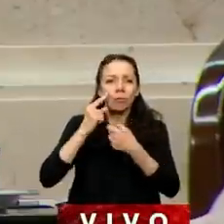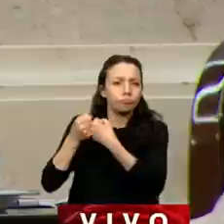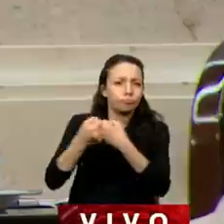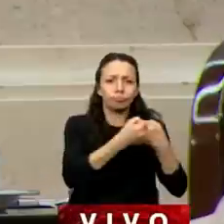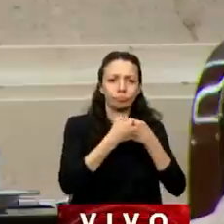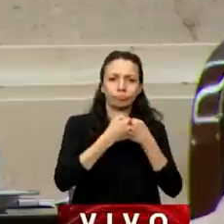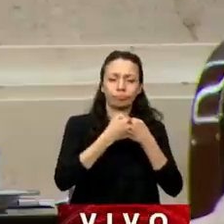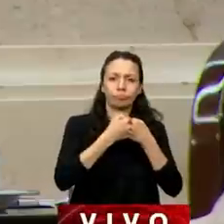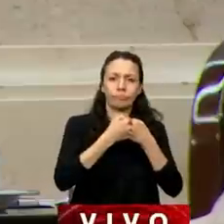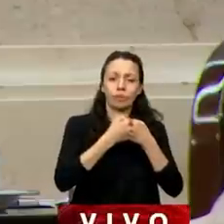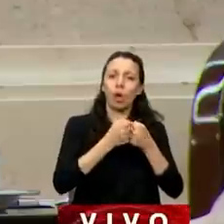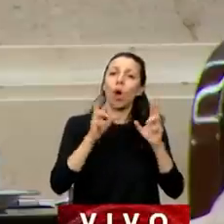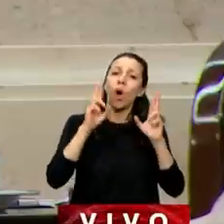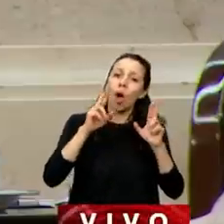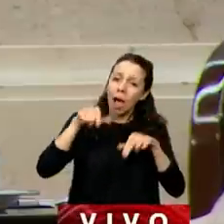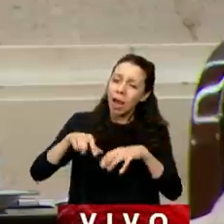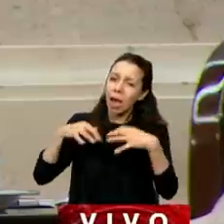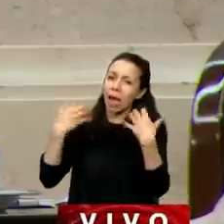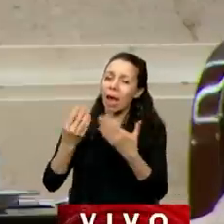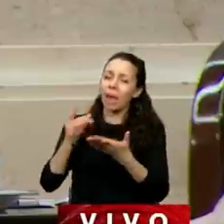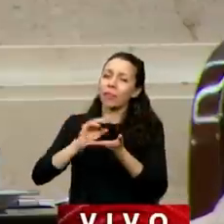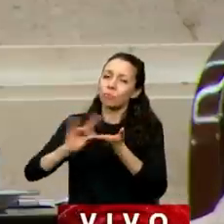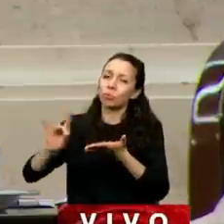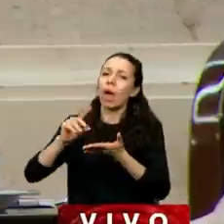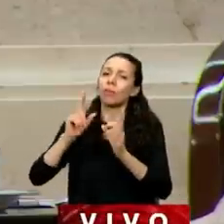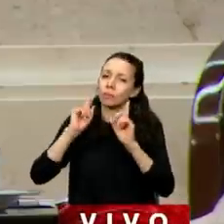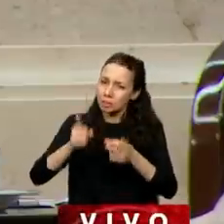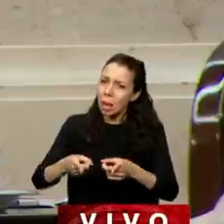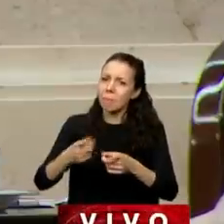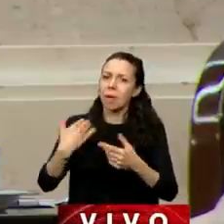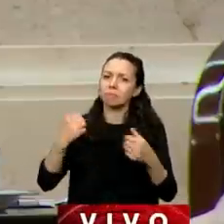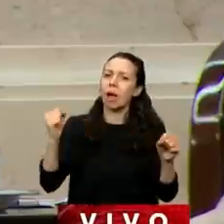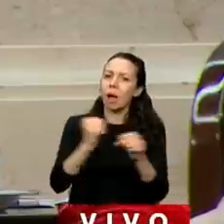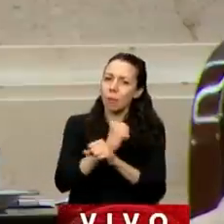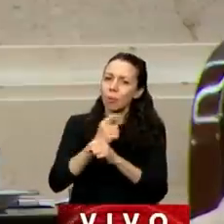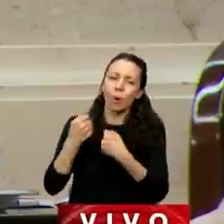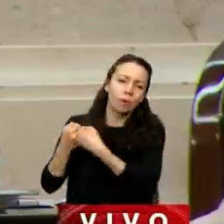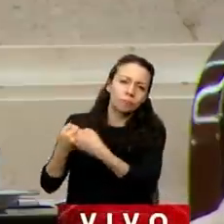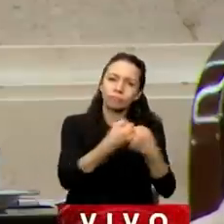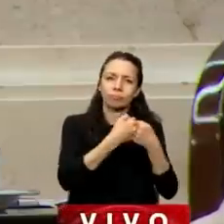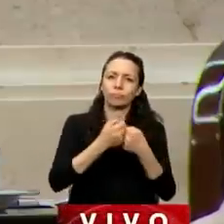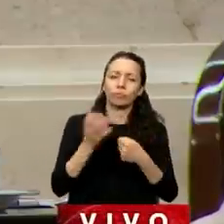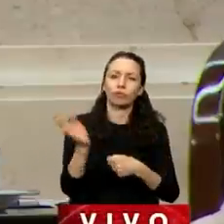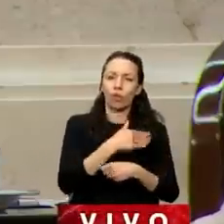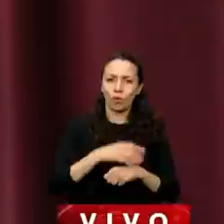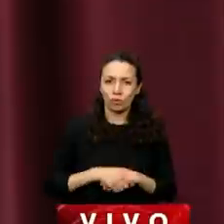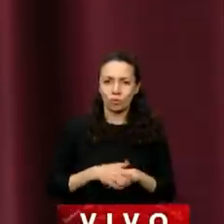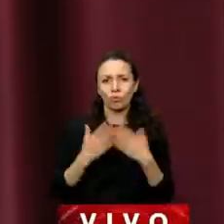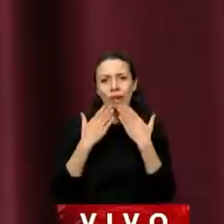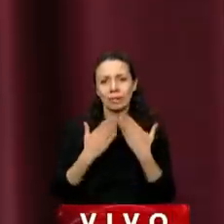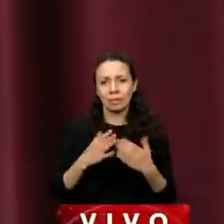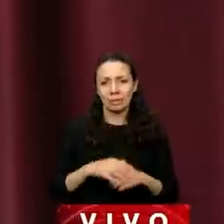que esta Cámara de Diputados también la sancione por unanimidad. Muchas gracias.